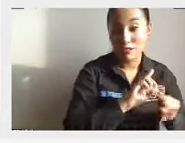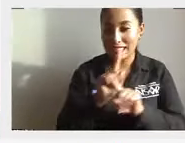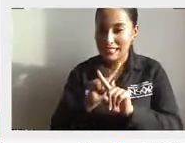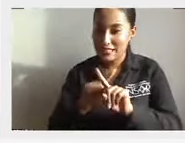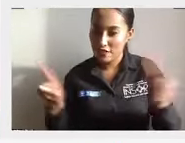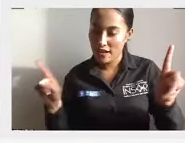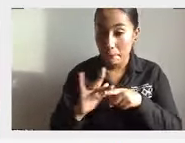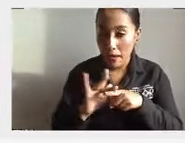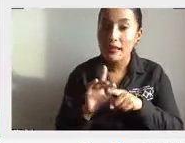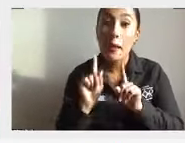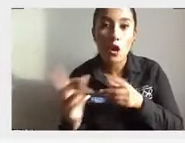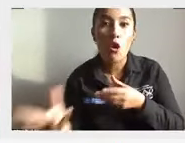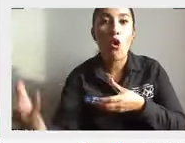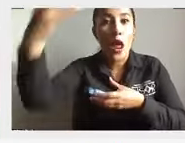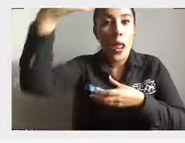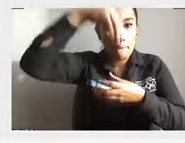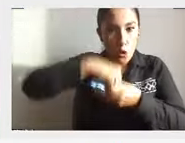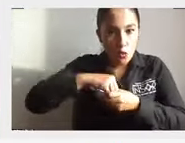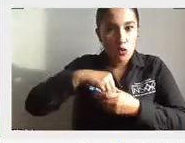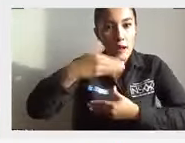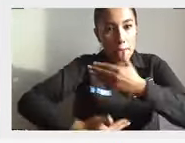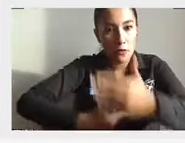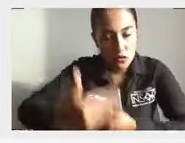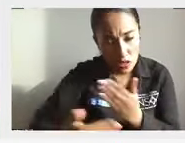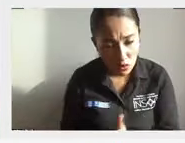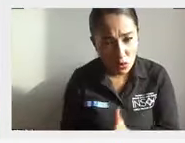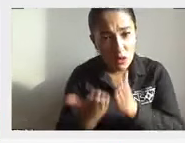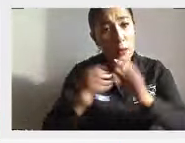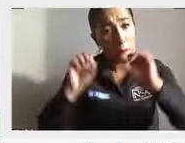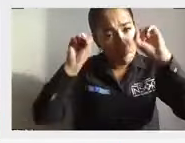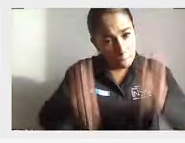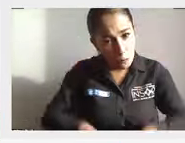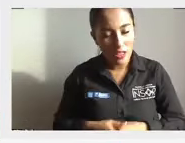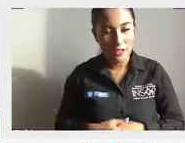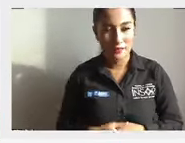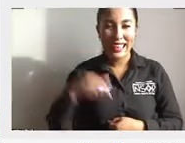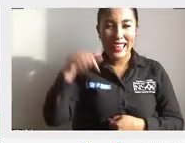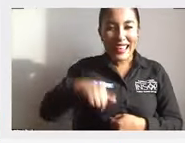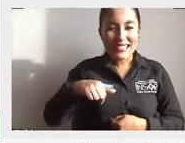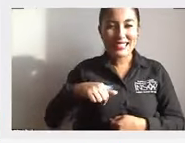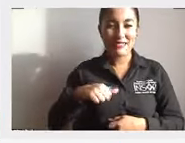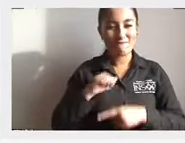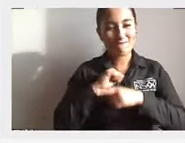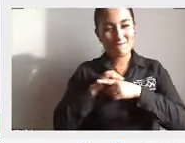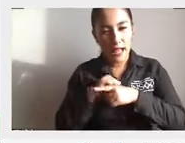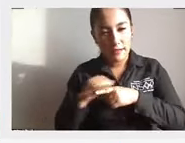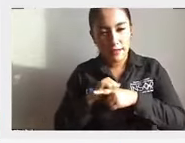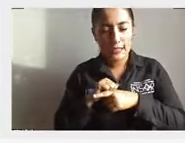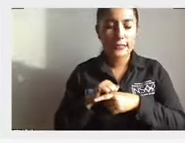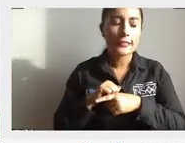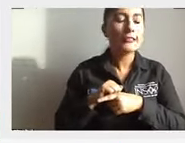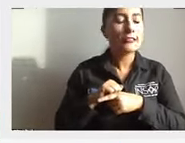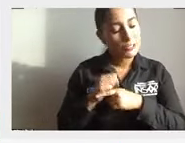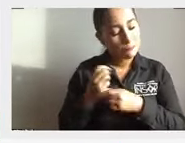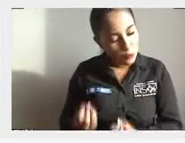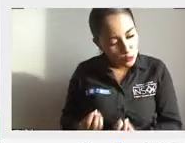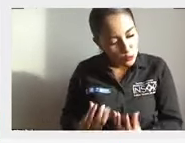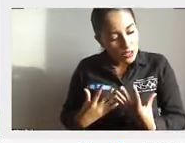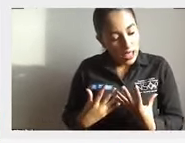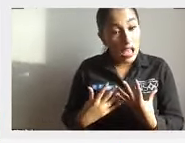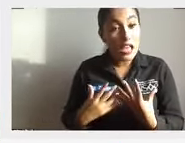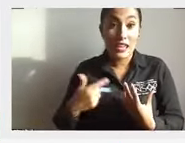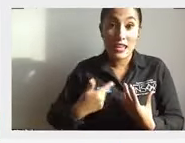lo involucra en el proceso educativo. Yo creo que una de las cosas que este ejercicio nos puede dejar, y nosotros hemos tratado de, en